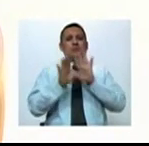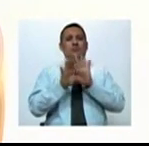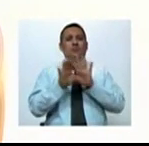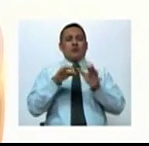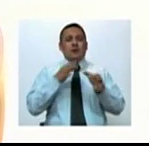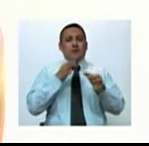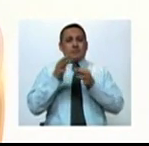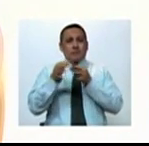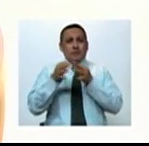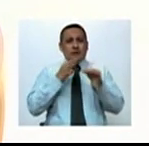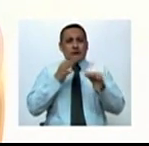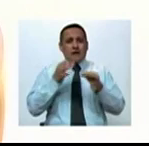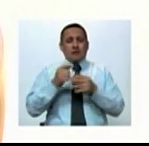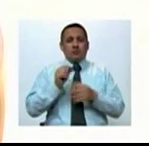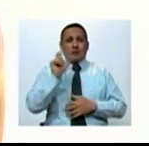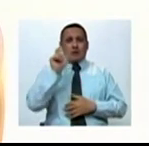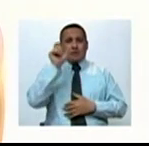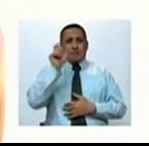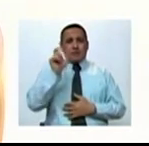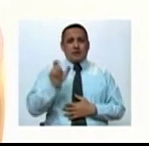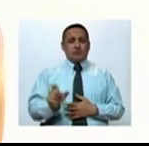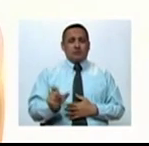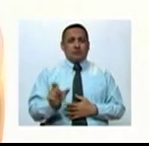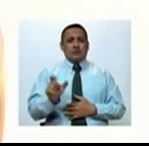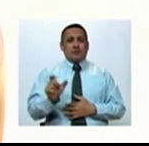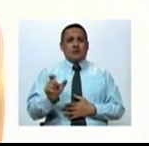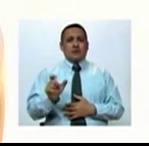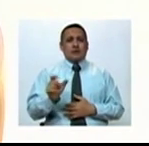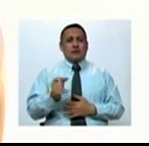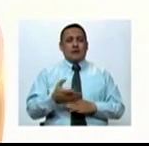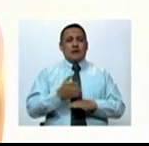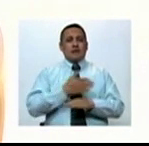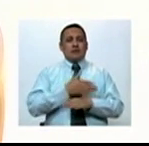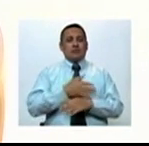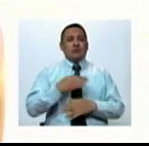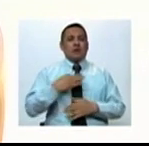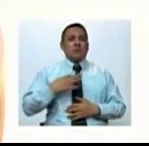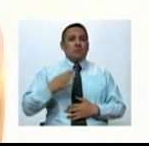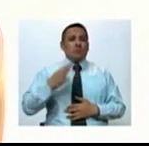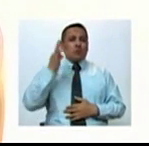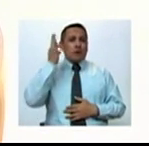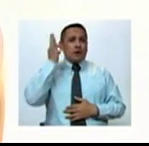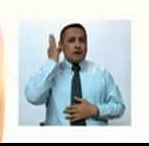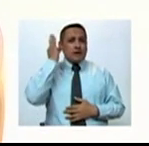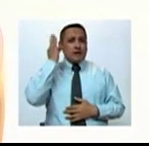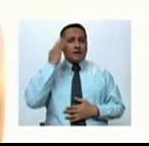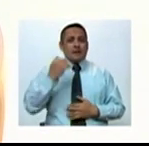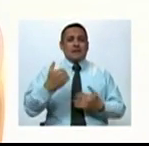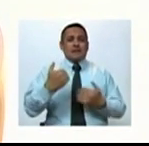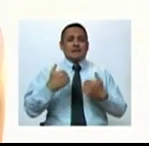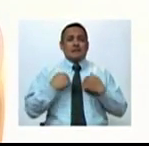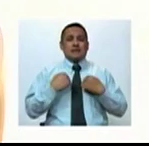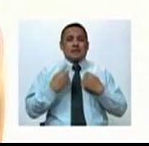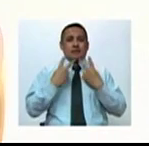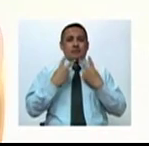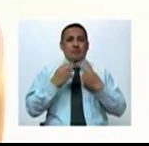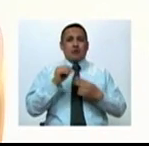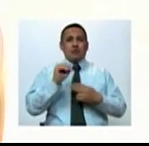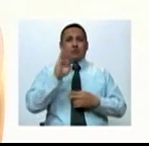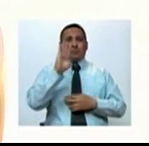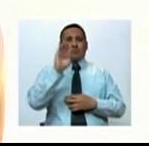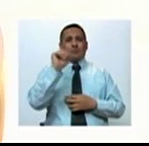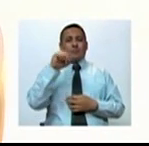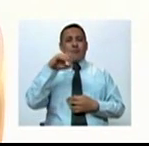aparentemente de una persona, una dama, que tenía en